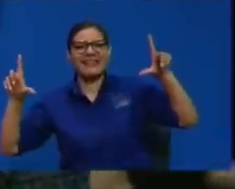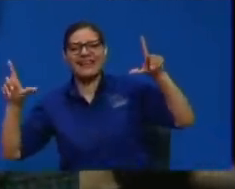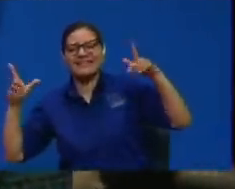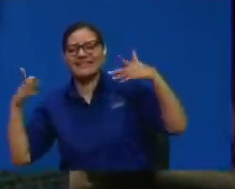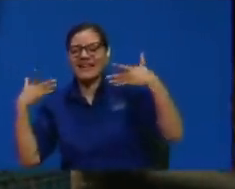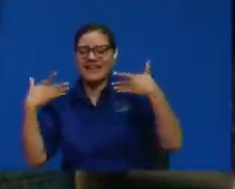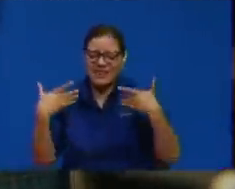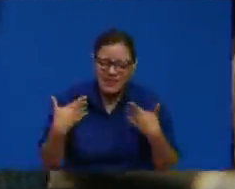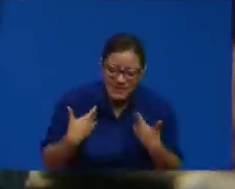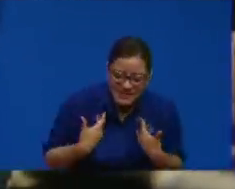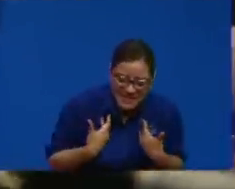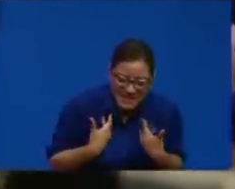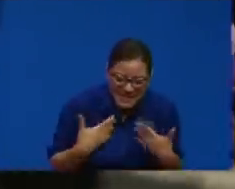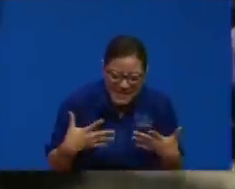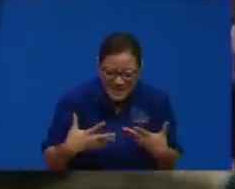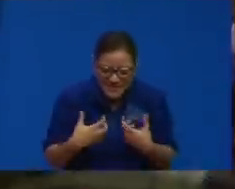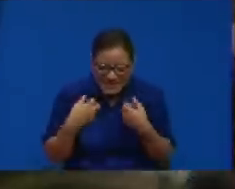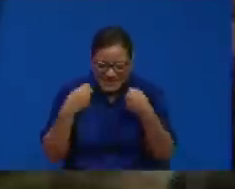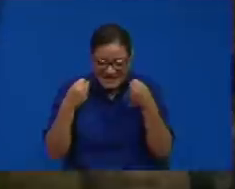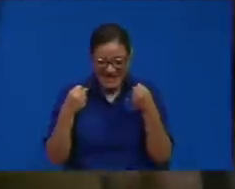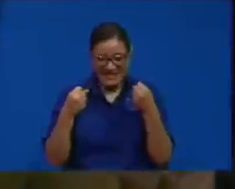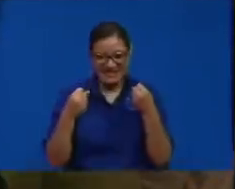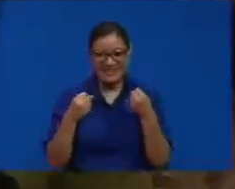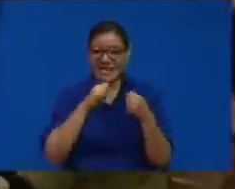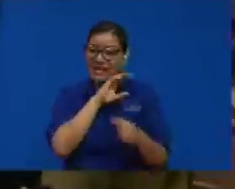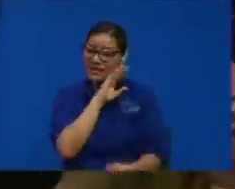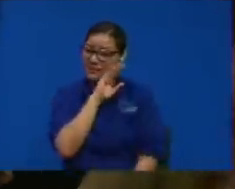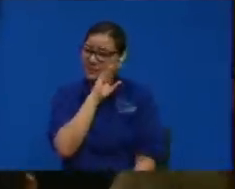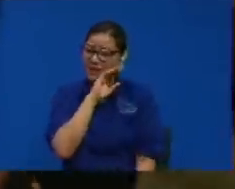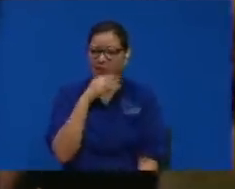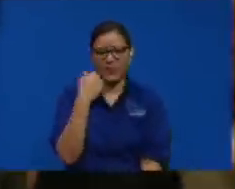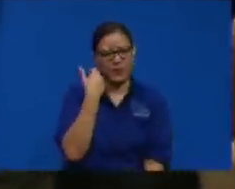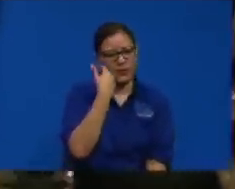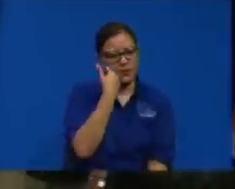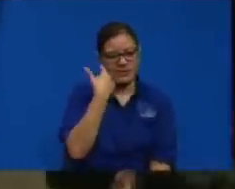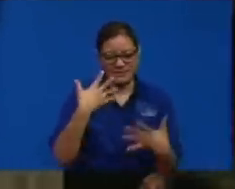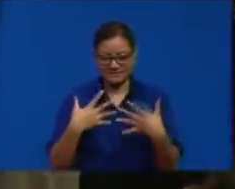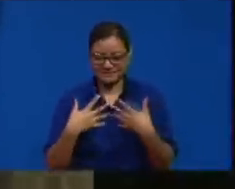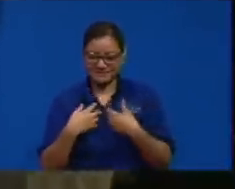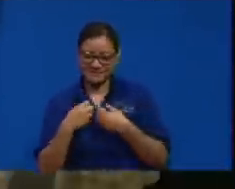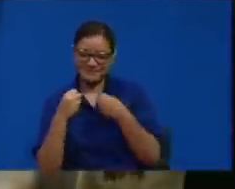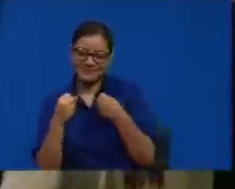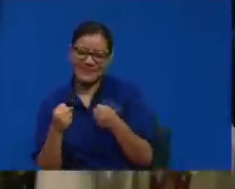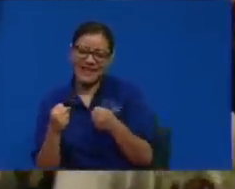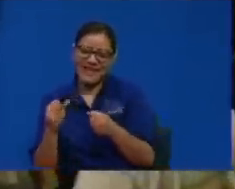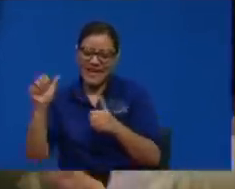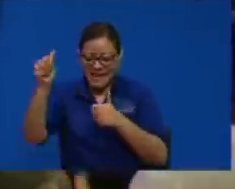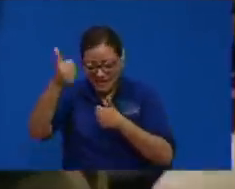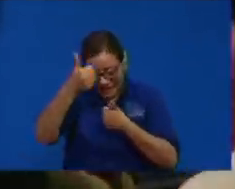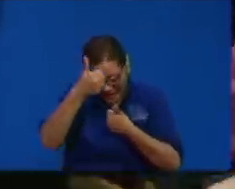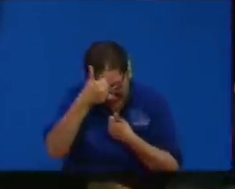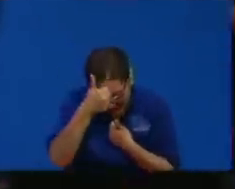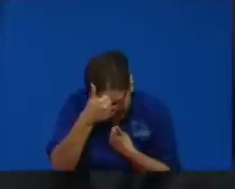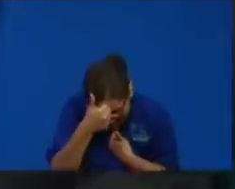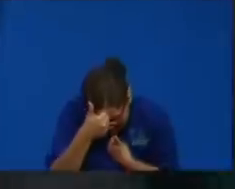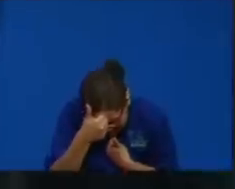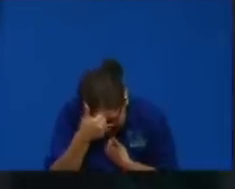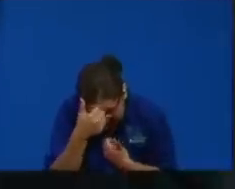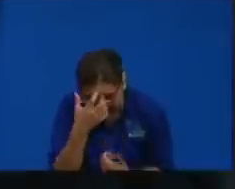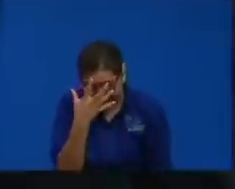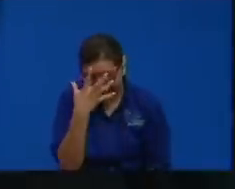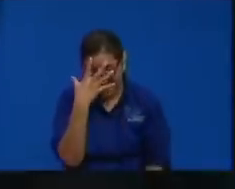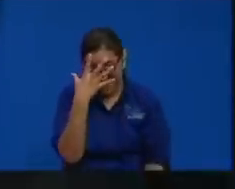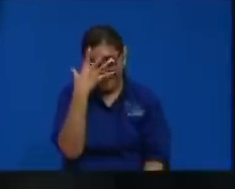libertad. El cansado tiene fuerza, el enfermo sanidad, el pecador